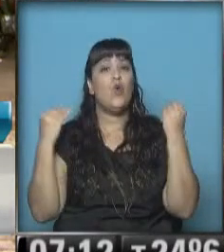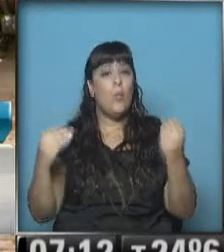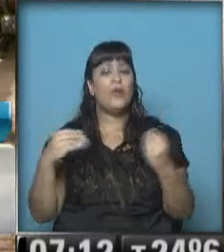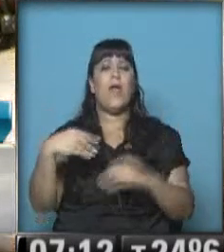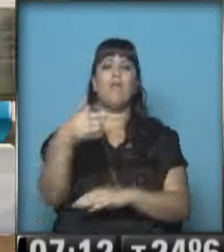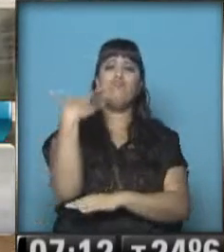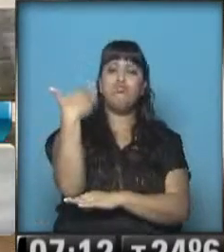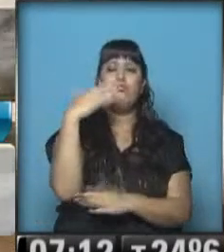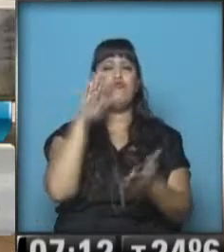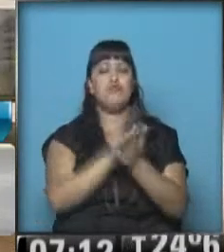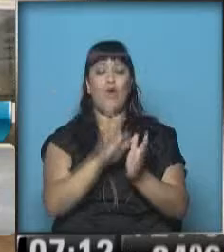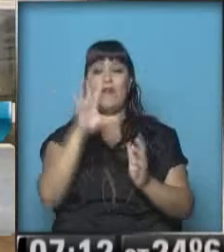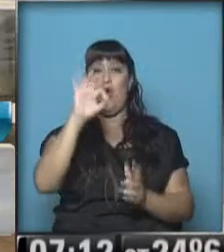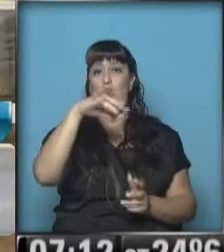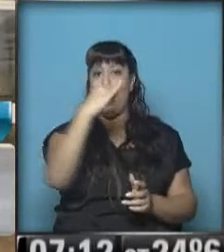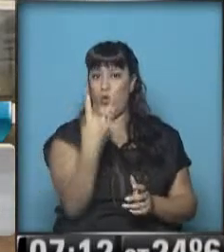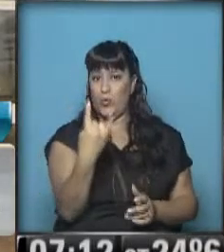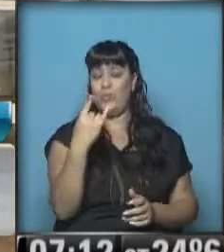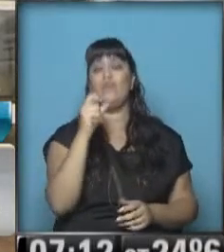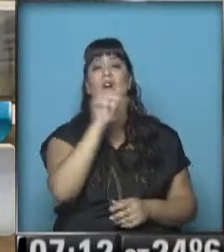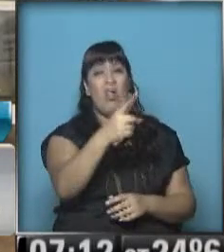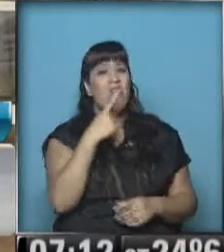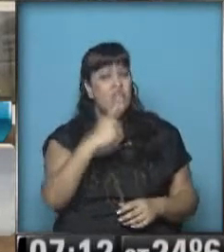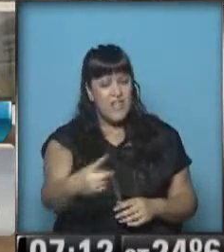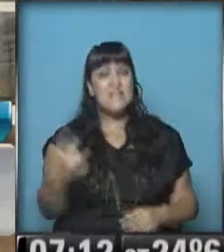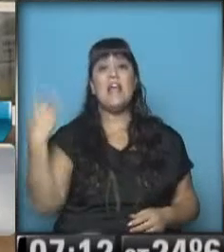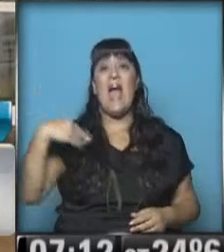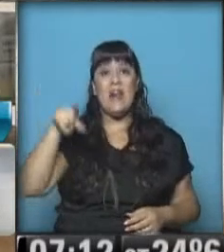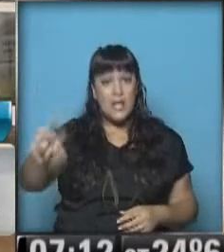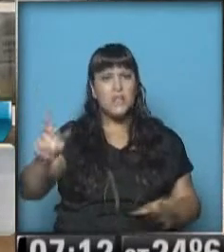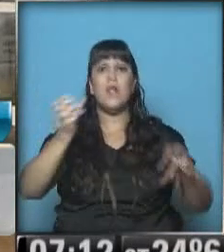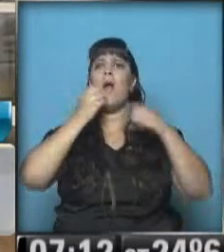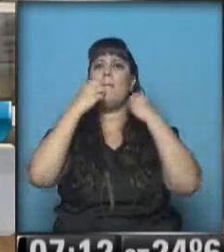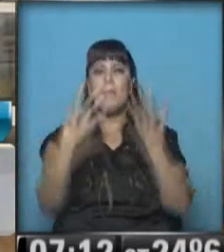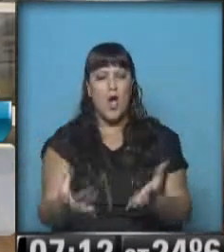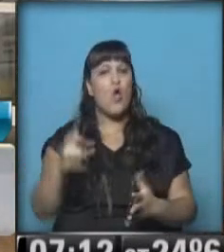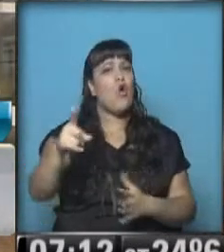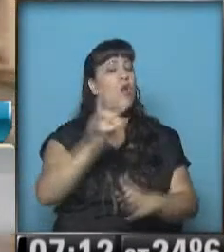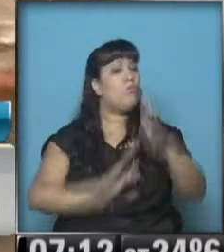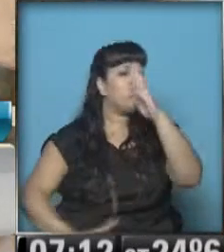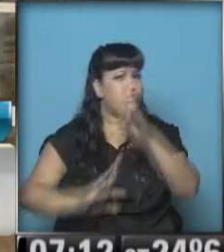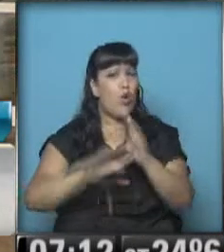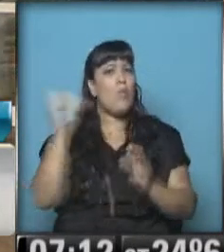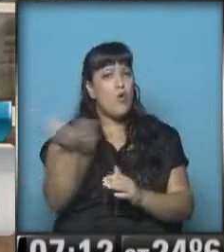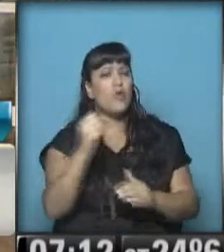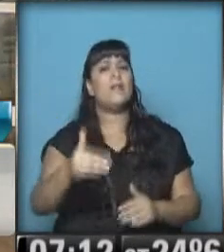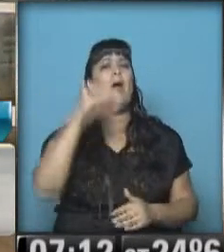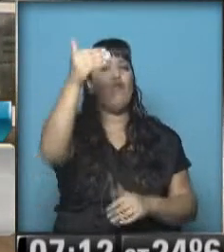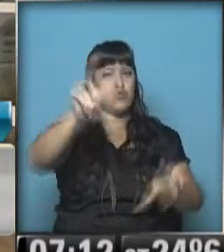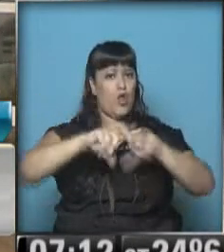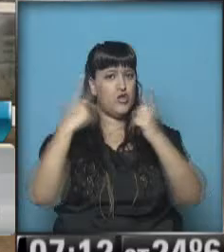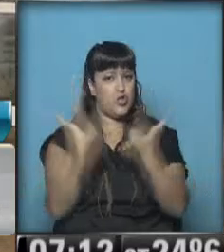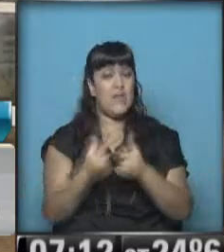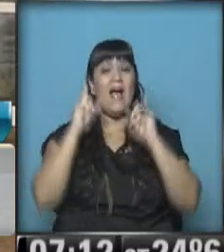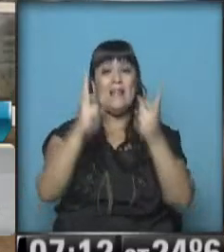el pronunciamiento de Naciones Unidas a través de la FAO. Destaca las mejoras en estos índices claves para el futuro de nuestra sociedad. La expectativa de vida,